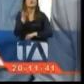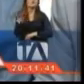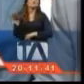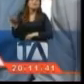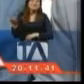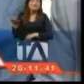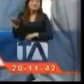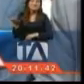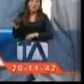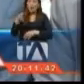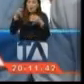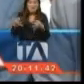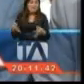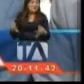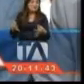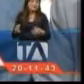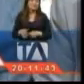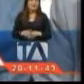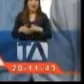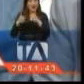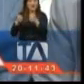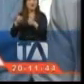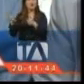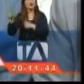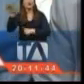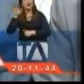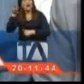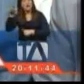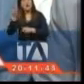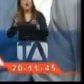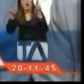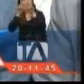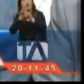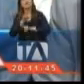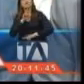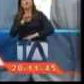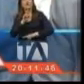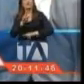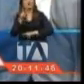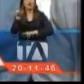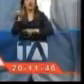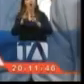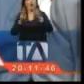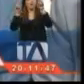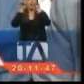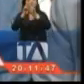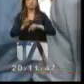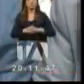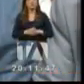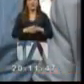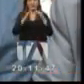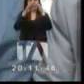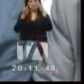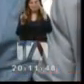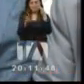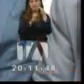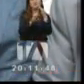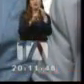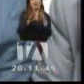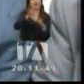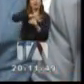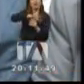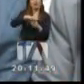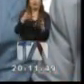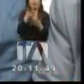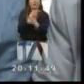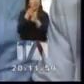Ecuador, en el caso Assange, ha ido demasiado cerca de lo que se conoce como el fraude a la ley. La inacción